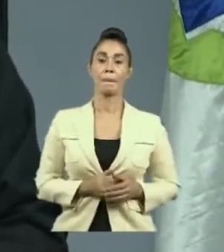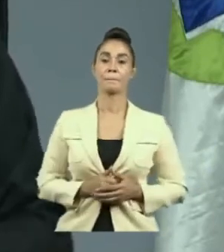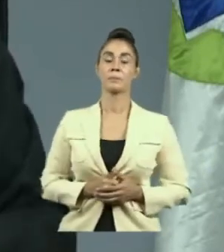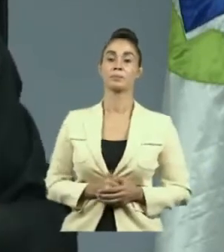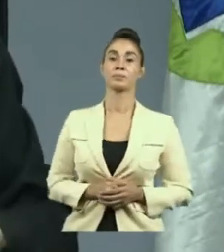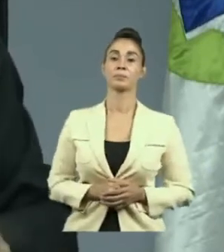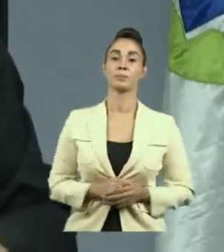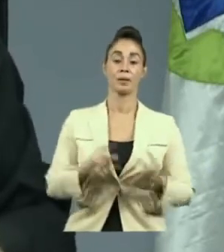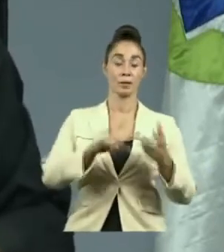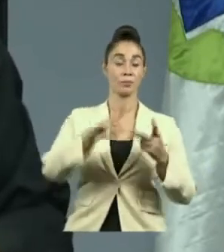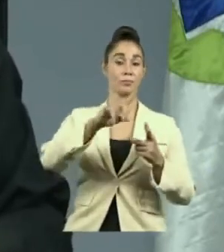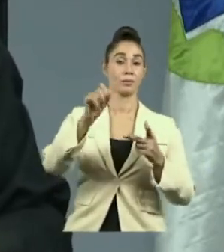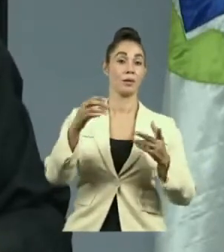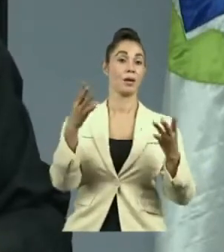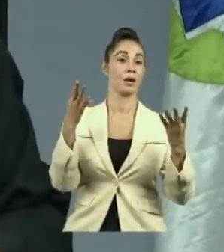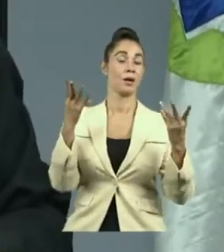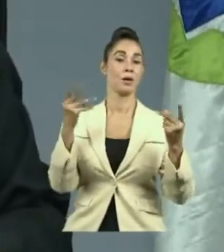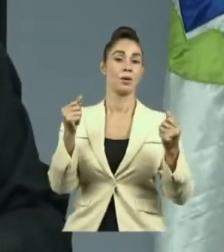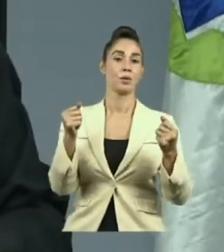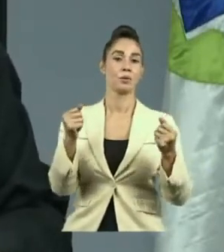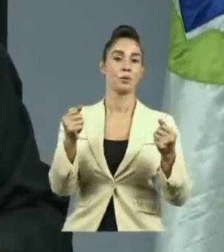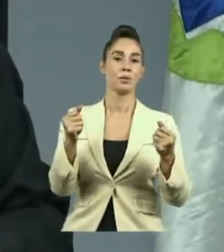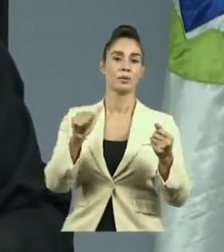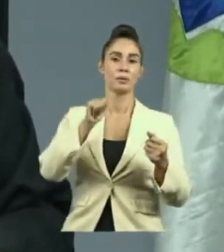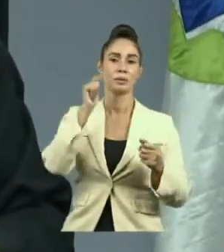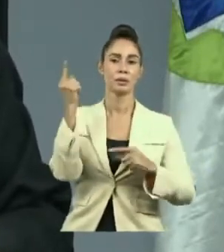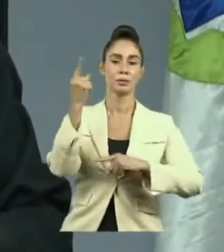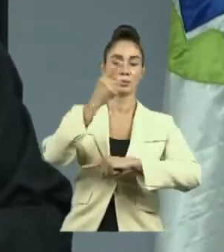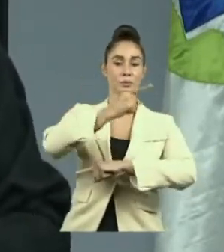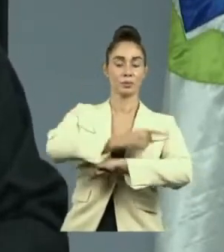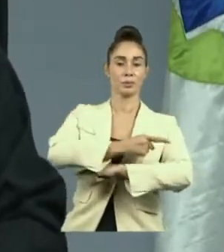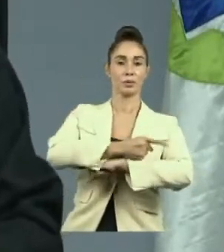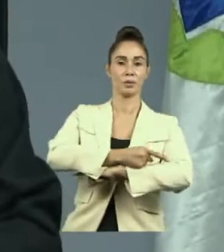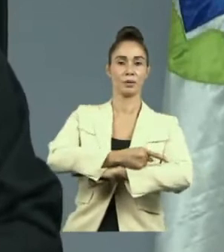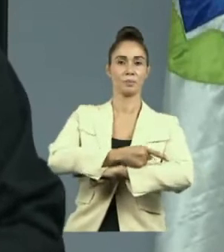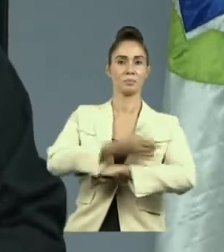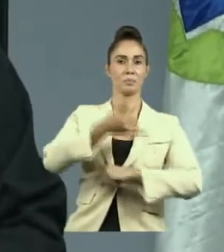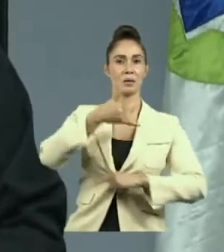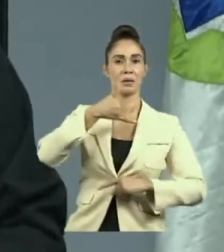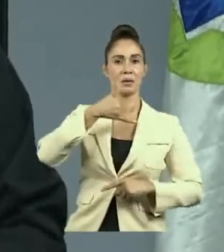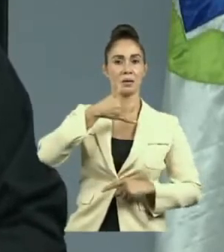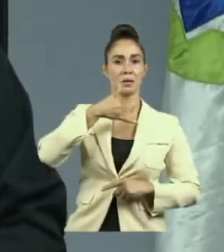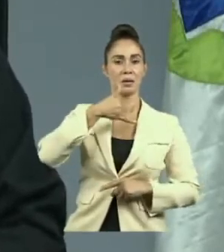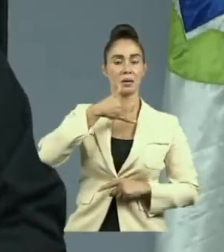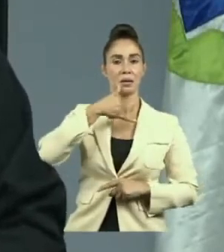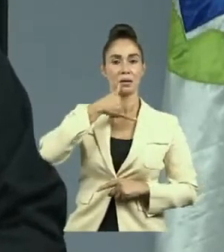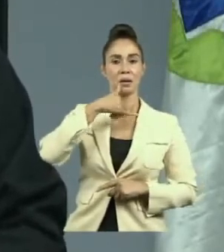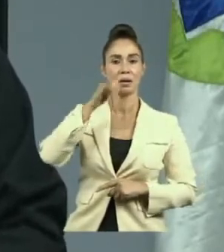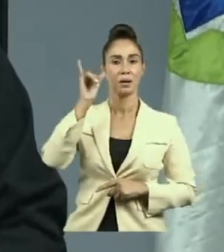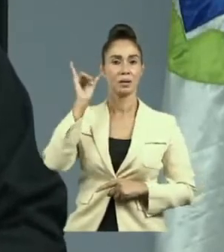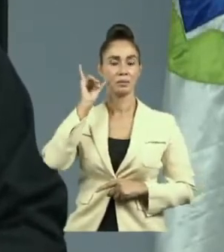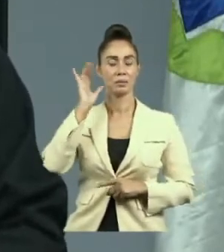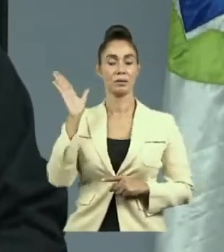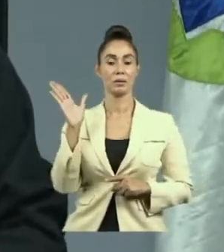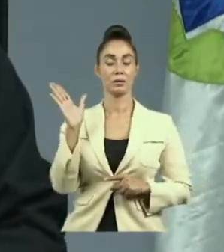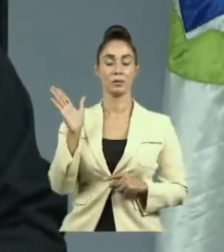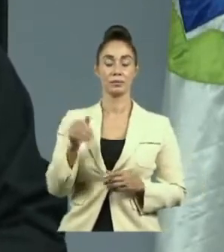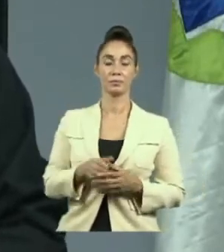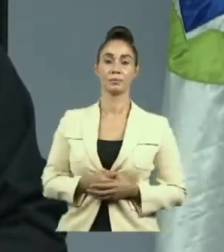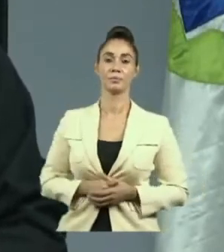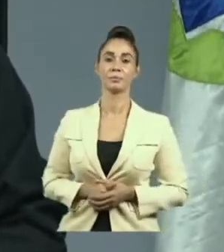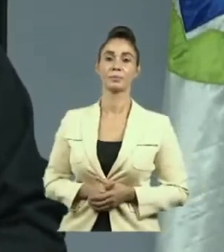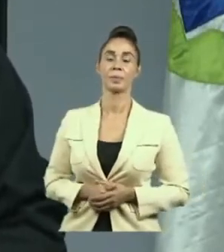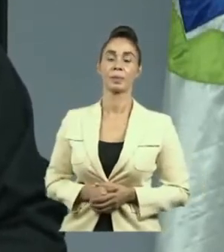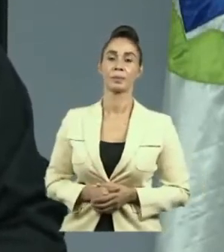pruebas ayer nos domingo pues lógicamente el montaje que se